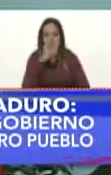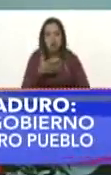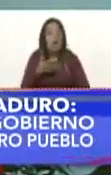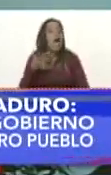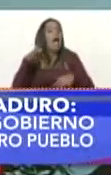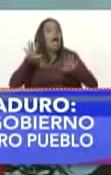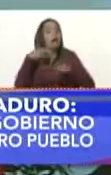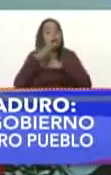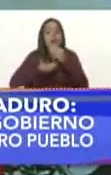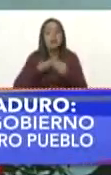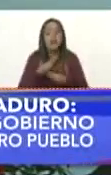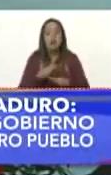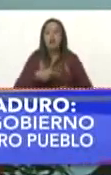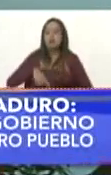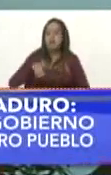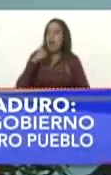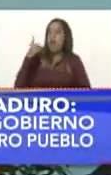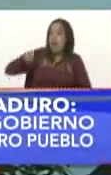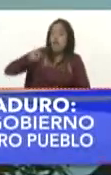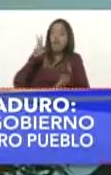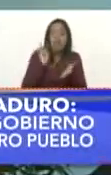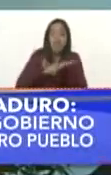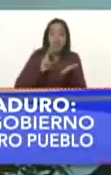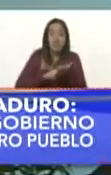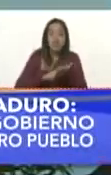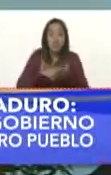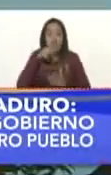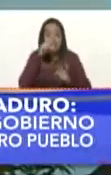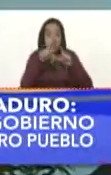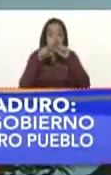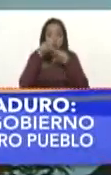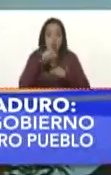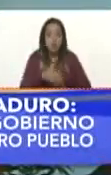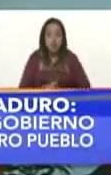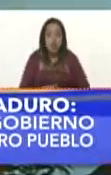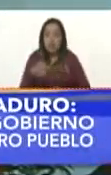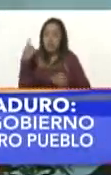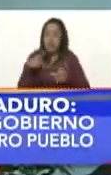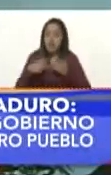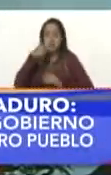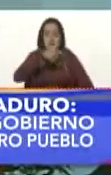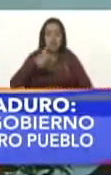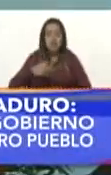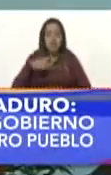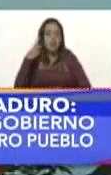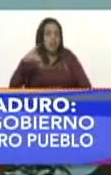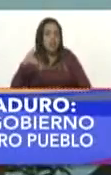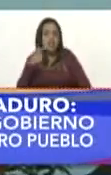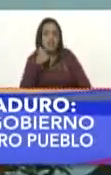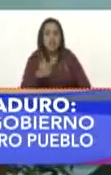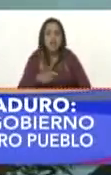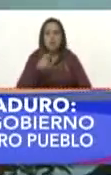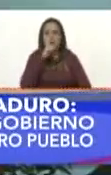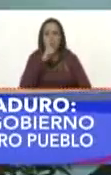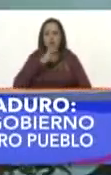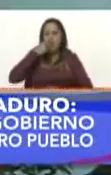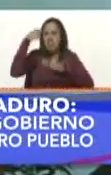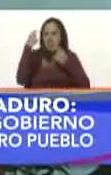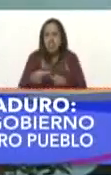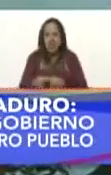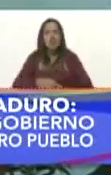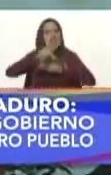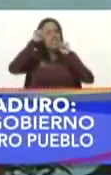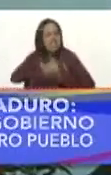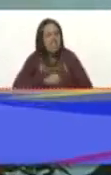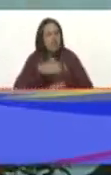serio. Y en las cuentas de Twitter de varios opinadores de la derecha sacaban: Maduro confesó que sí,